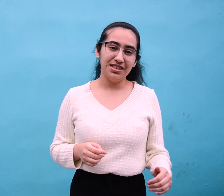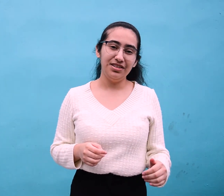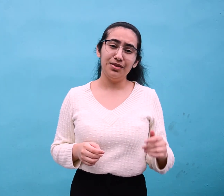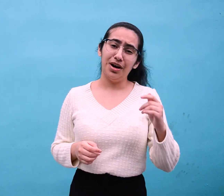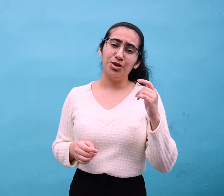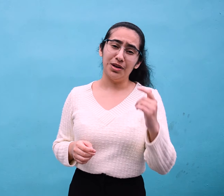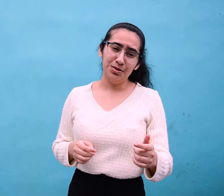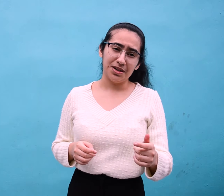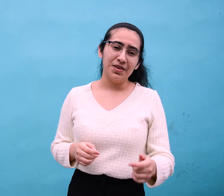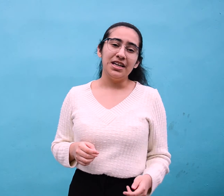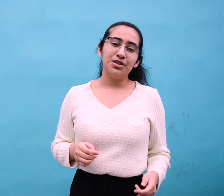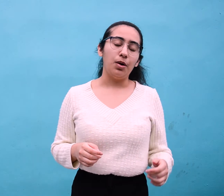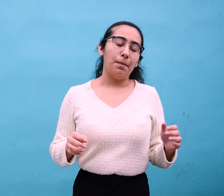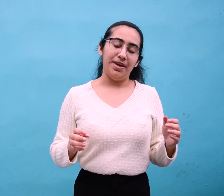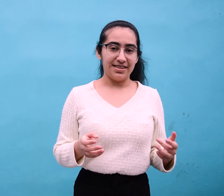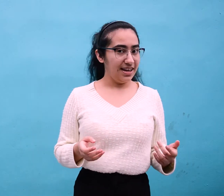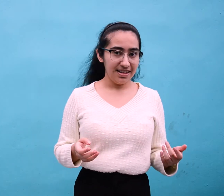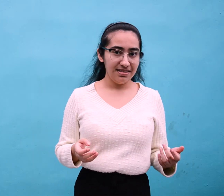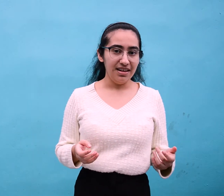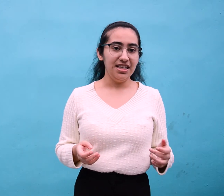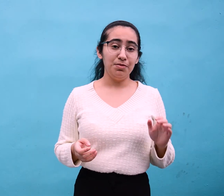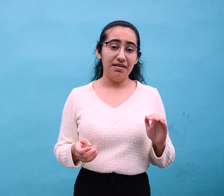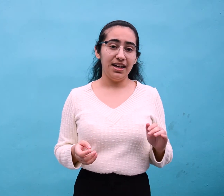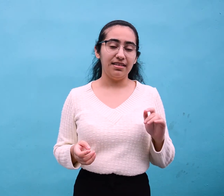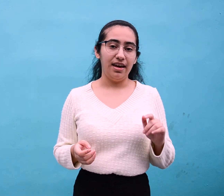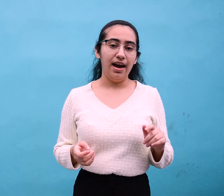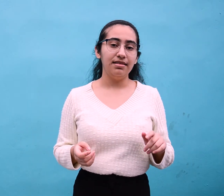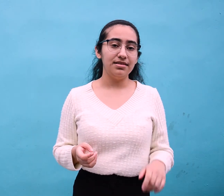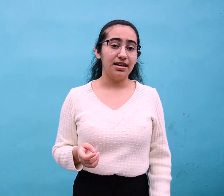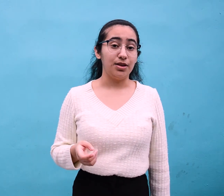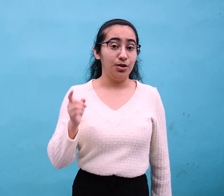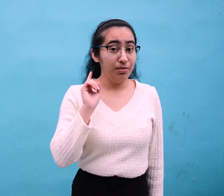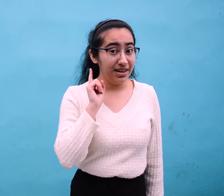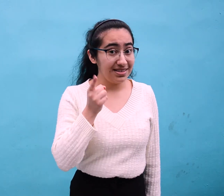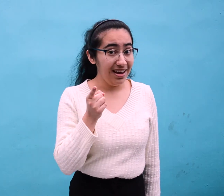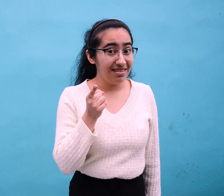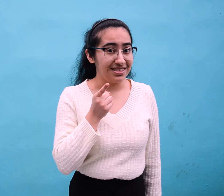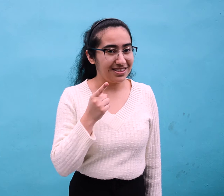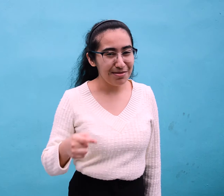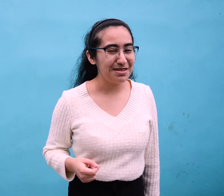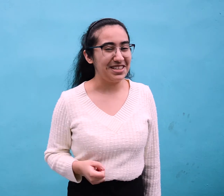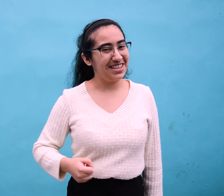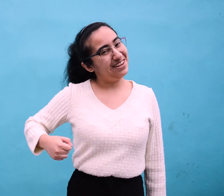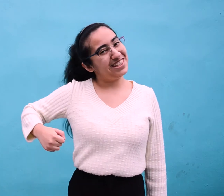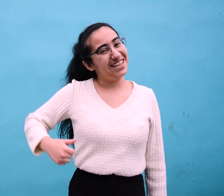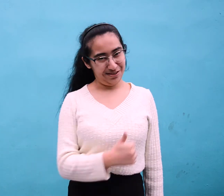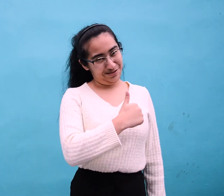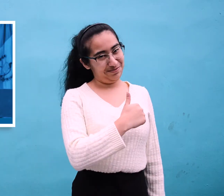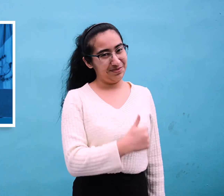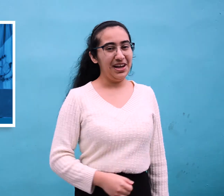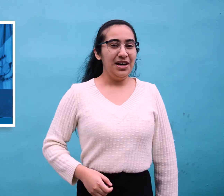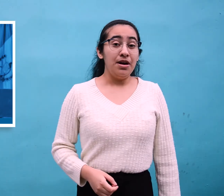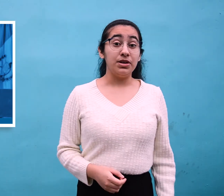desanimes si no te ha tocado tu vacuna solo pide ser la santa y es probable que te llegue antes de que tu nombre esté en el sistema del ministerio de